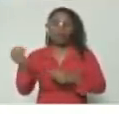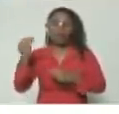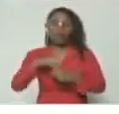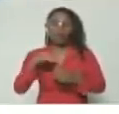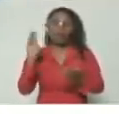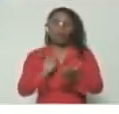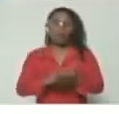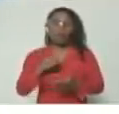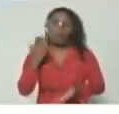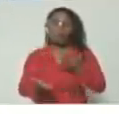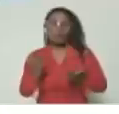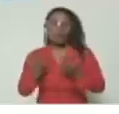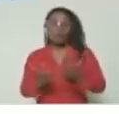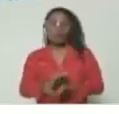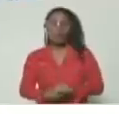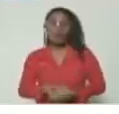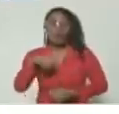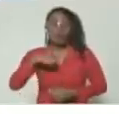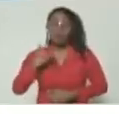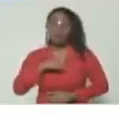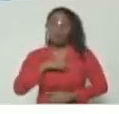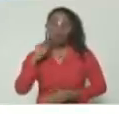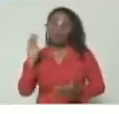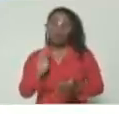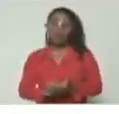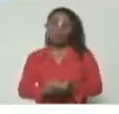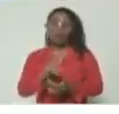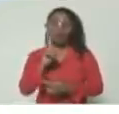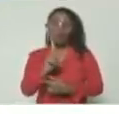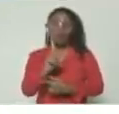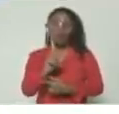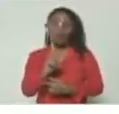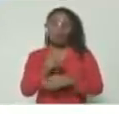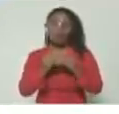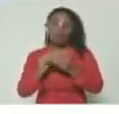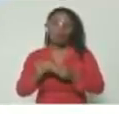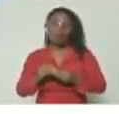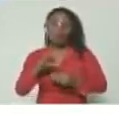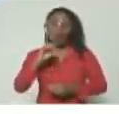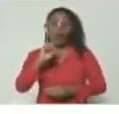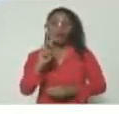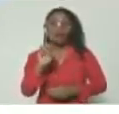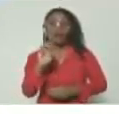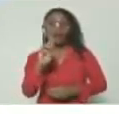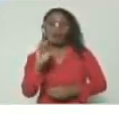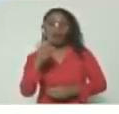equilibrio. Ahorita nosotros metimos a una de las refinerías en overhaul,